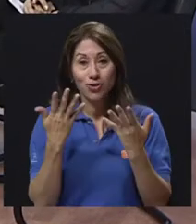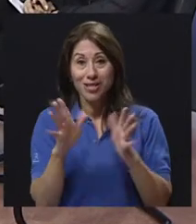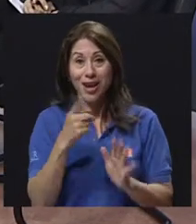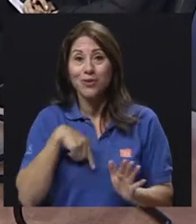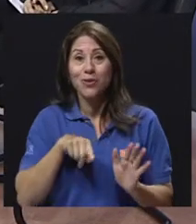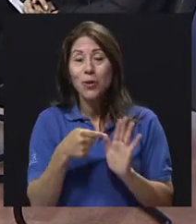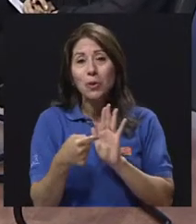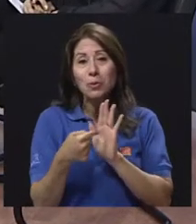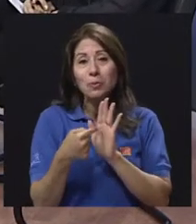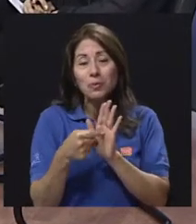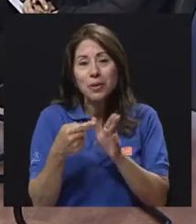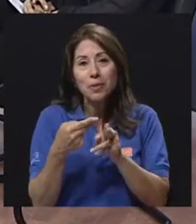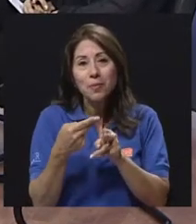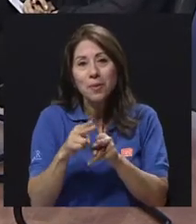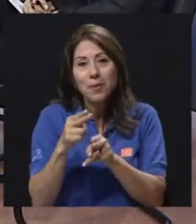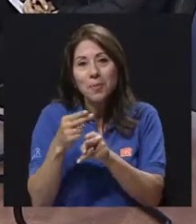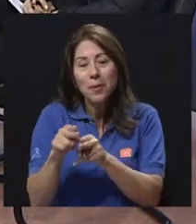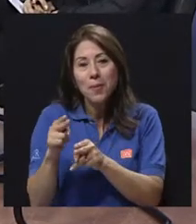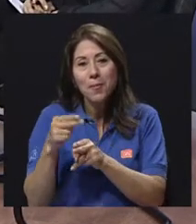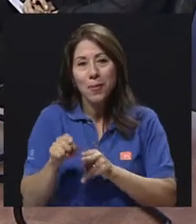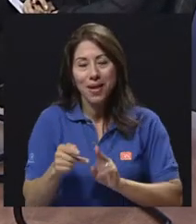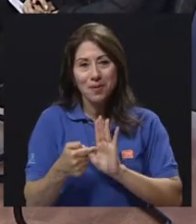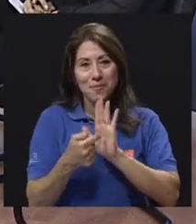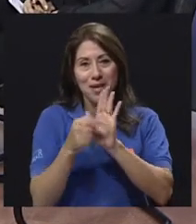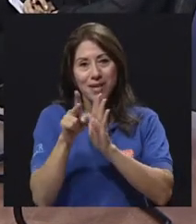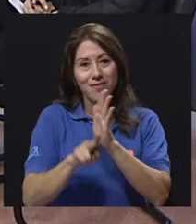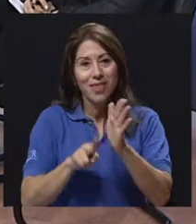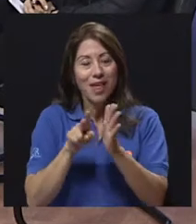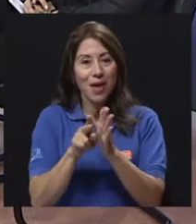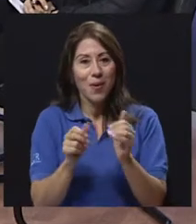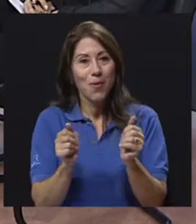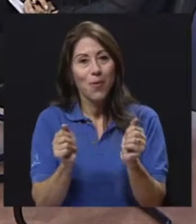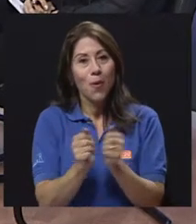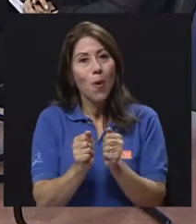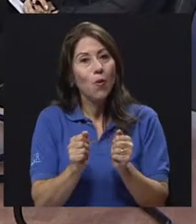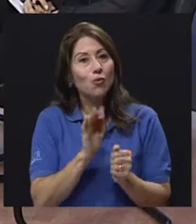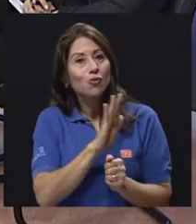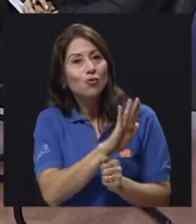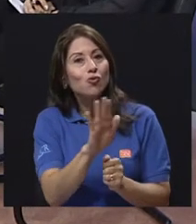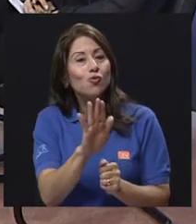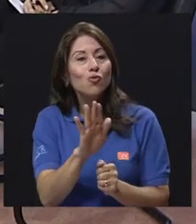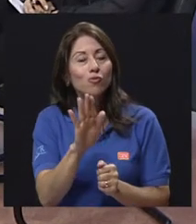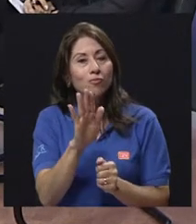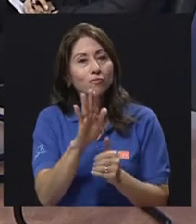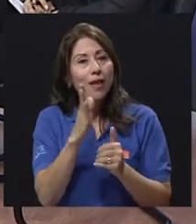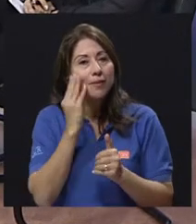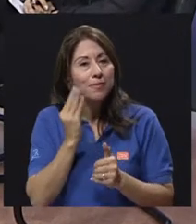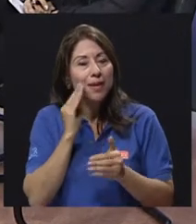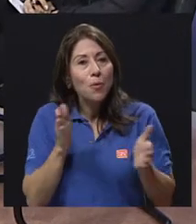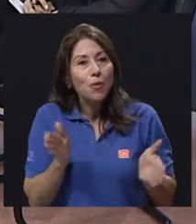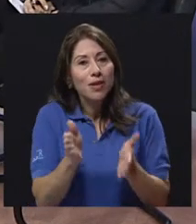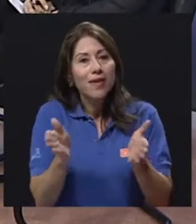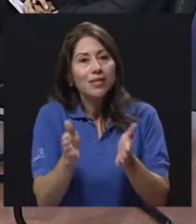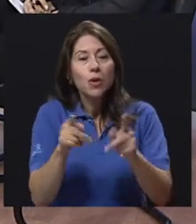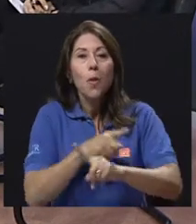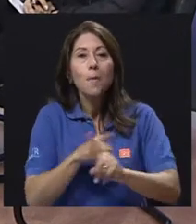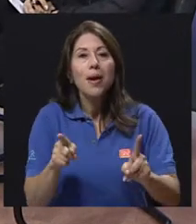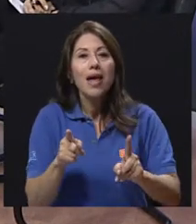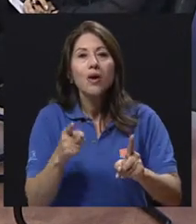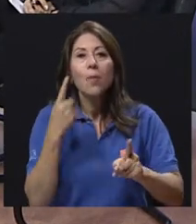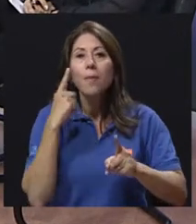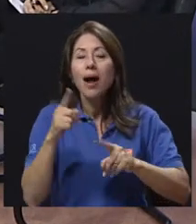acá en fragmentos y con la motivación que nos cuentan ustedes, pero ¿cuál sería la idea